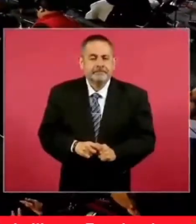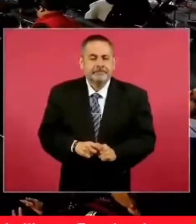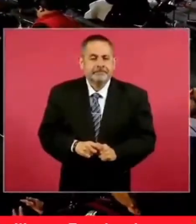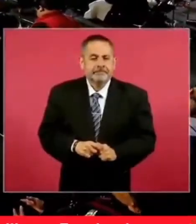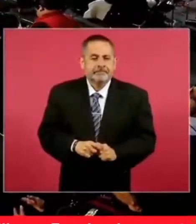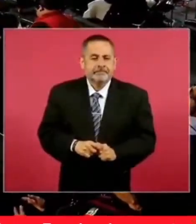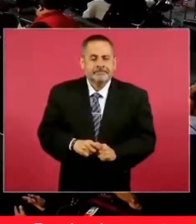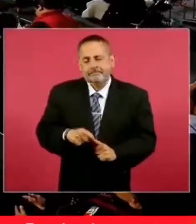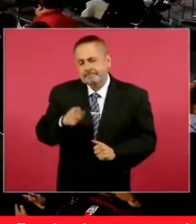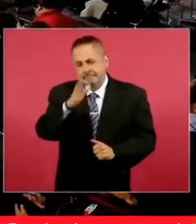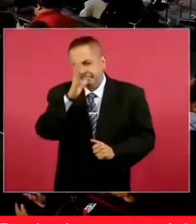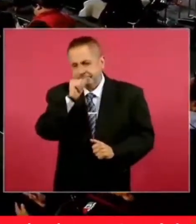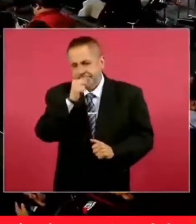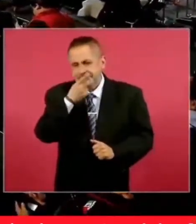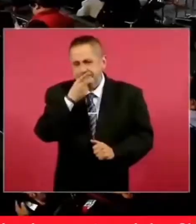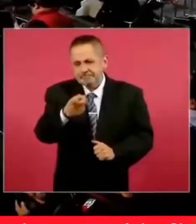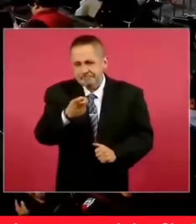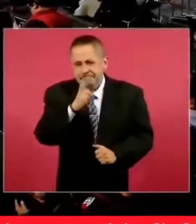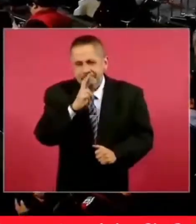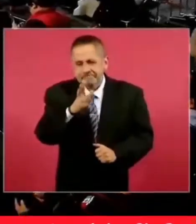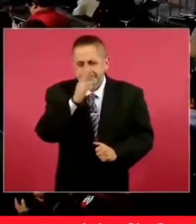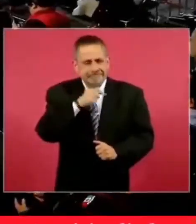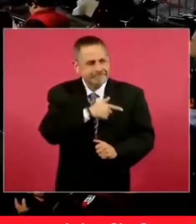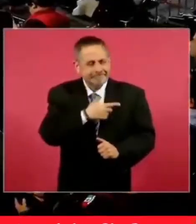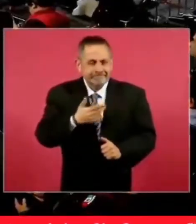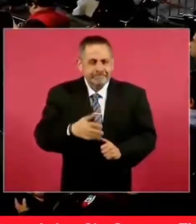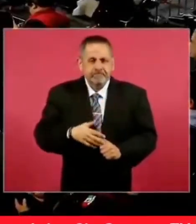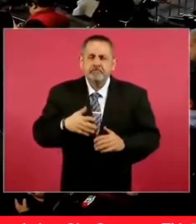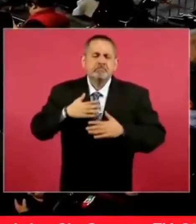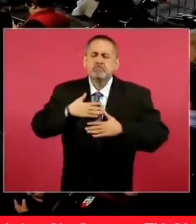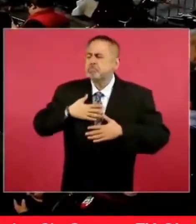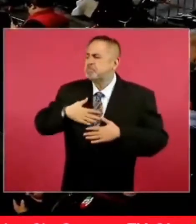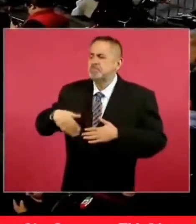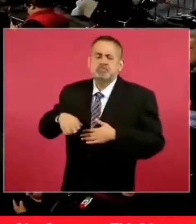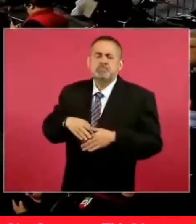No puedo hablar yo de eso, pero nosotros estamos muy bien,